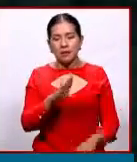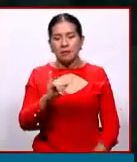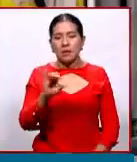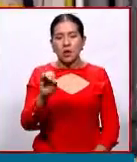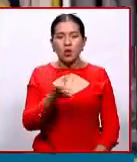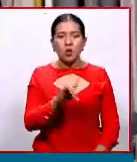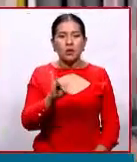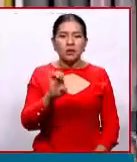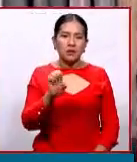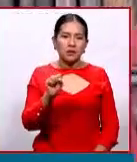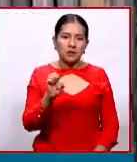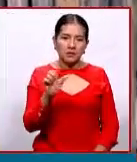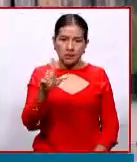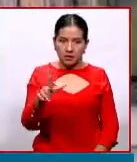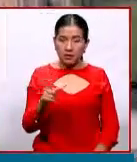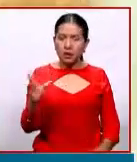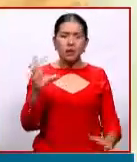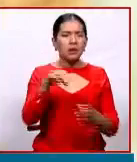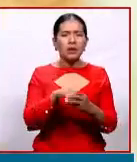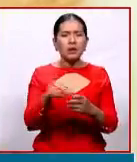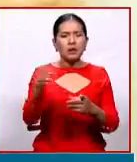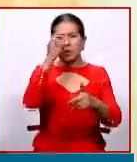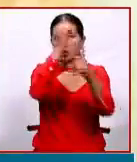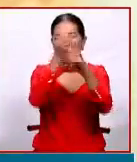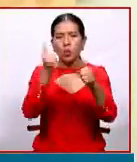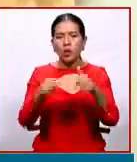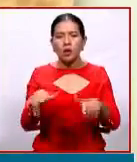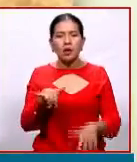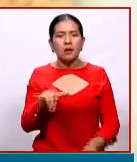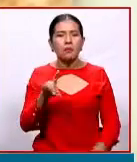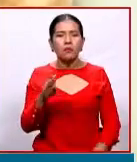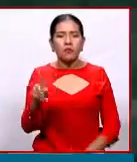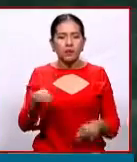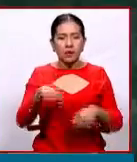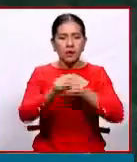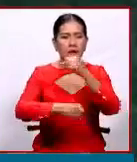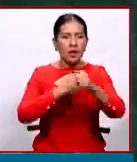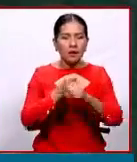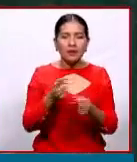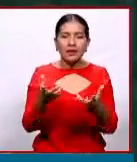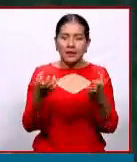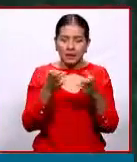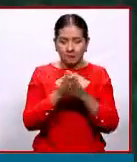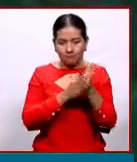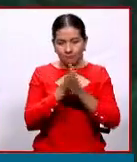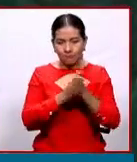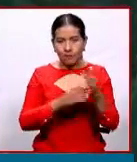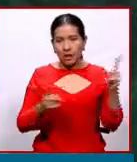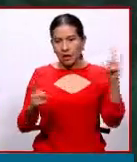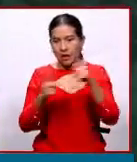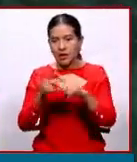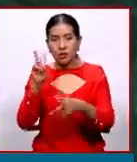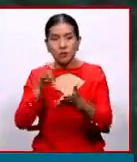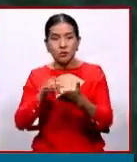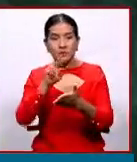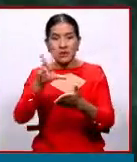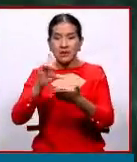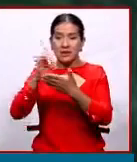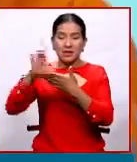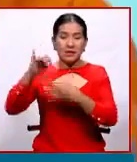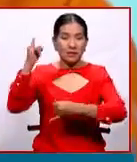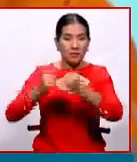biodiesel. Y bueno, dentro de los objetivos que tiene YPFB para este año es poder culminar el año al menos habiendo